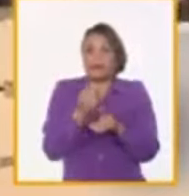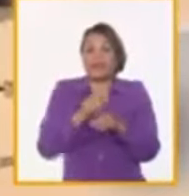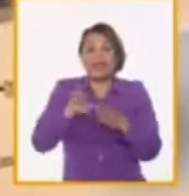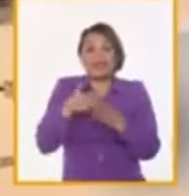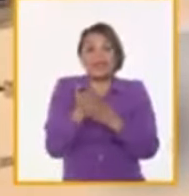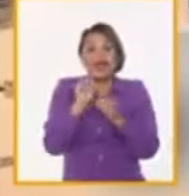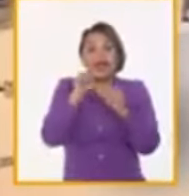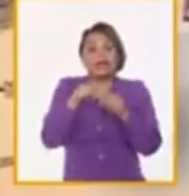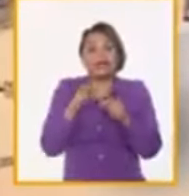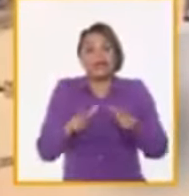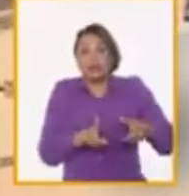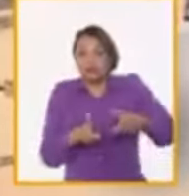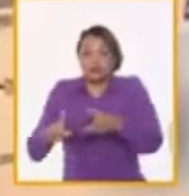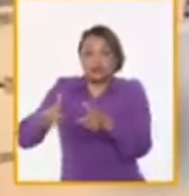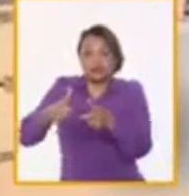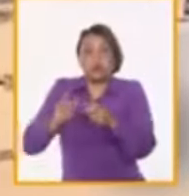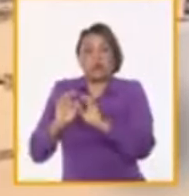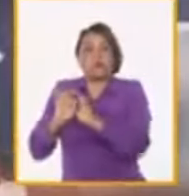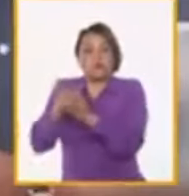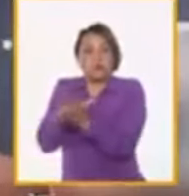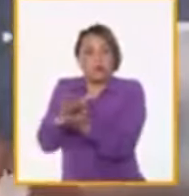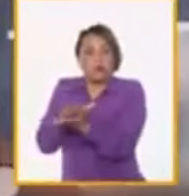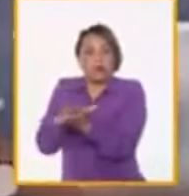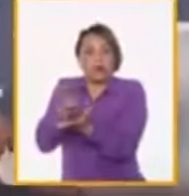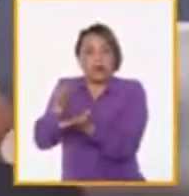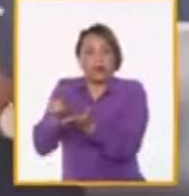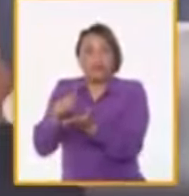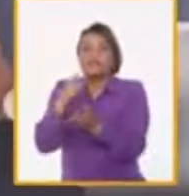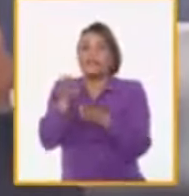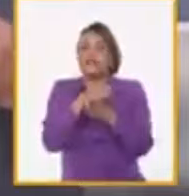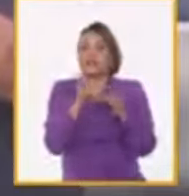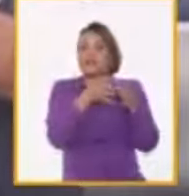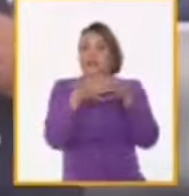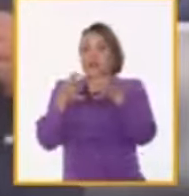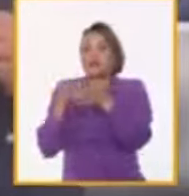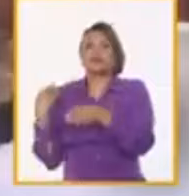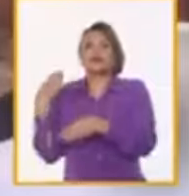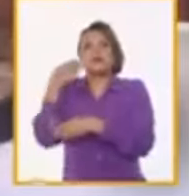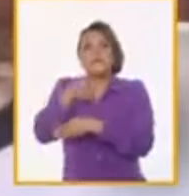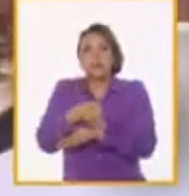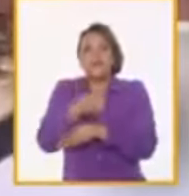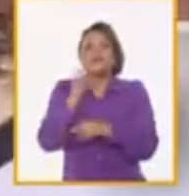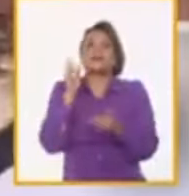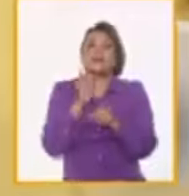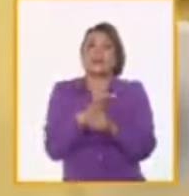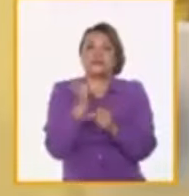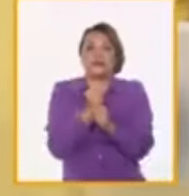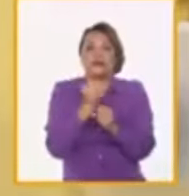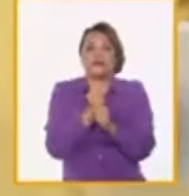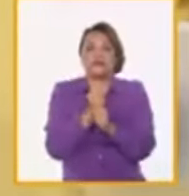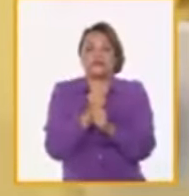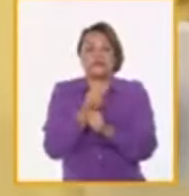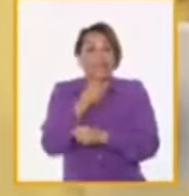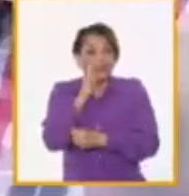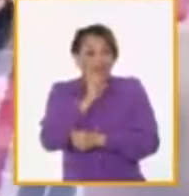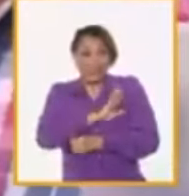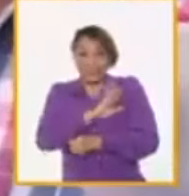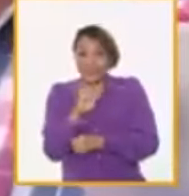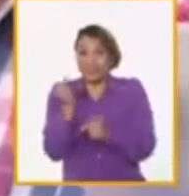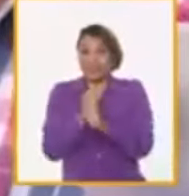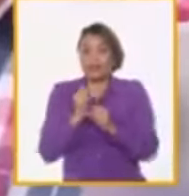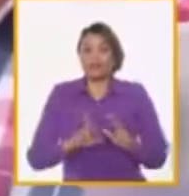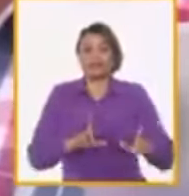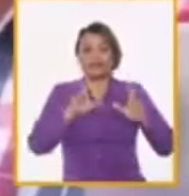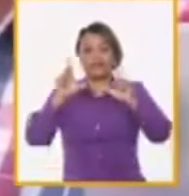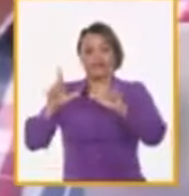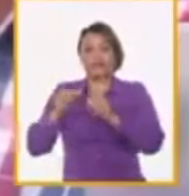lugar y entramos varias brigadas a trabajar. Al concluir la jornada, el reconocimiento a pie de obra. Se ha